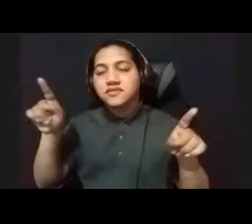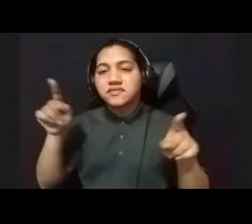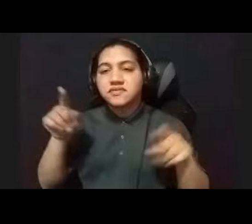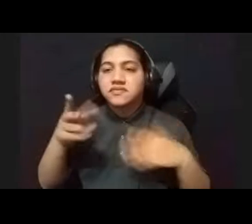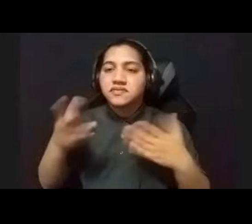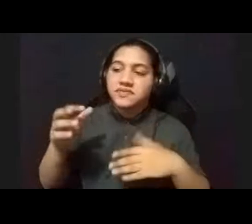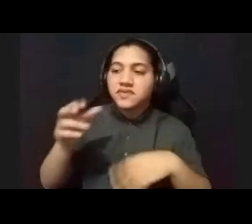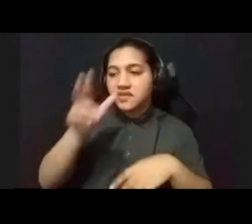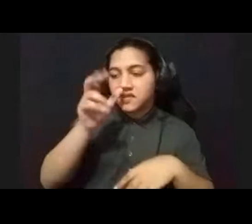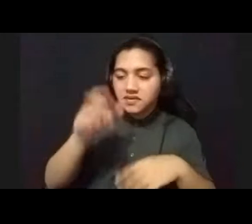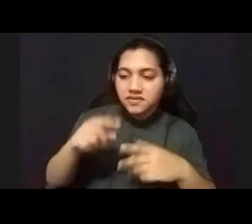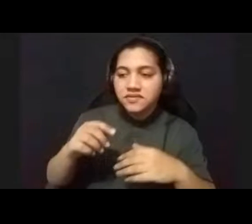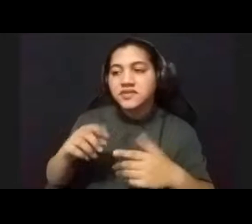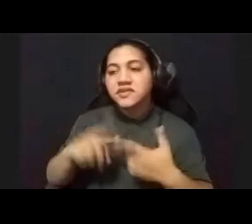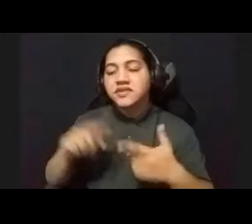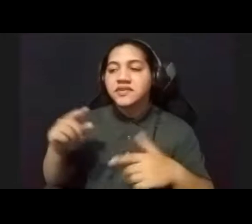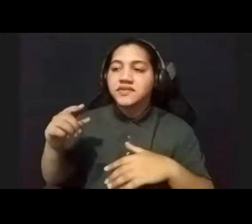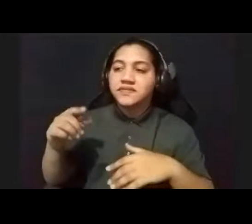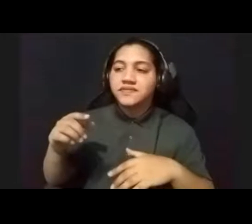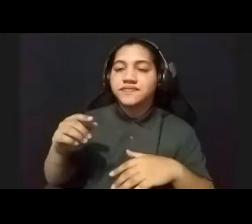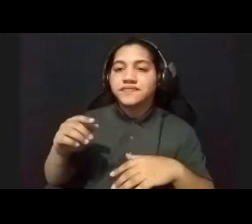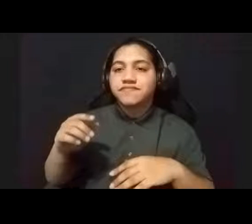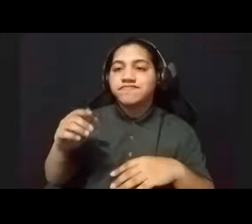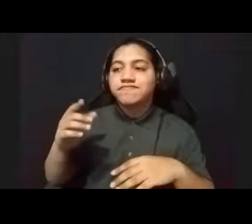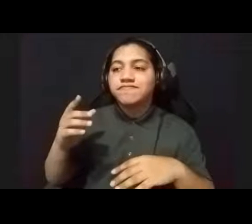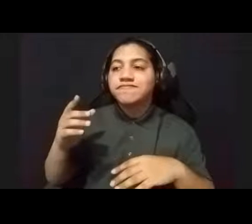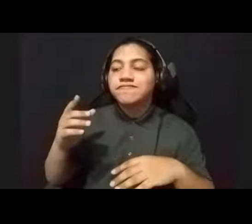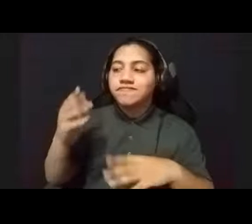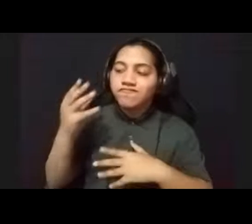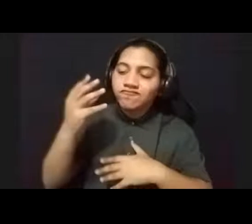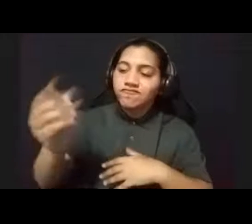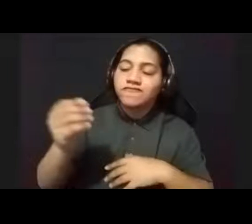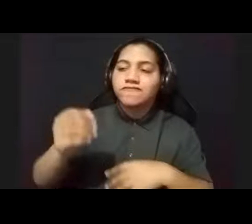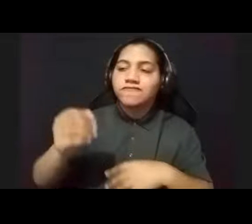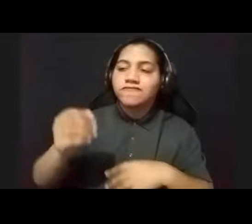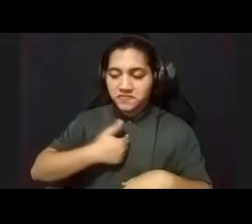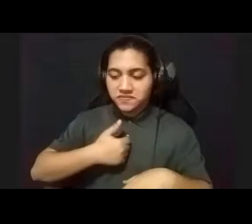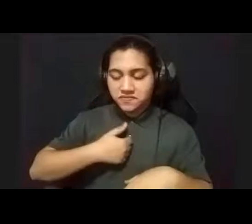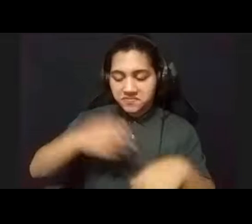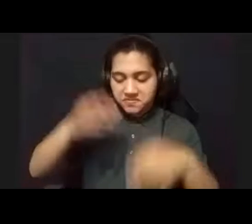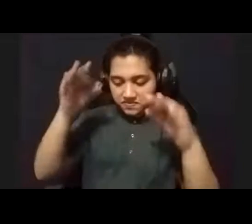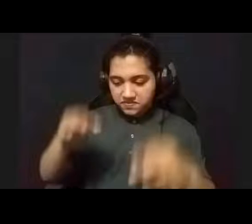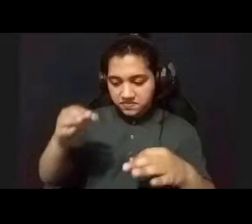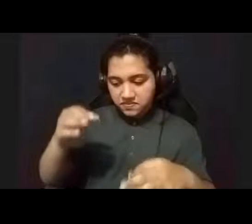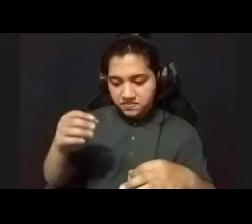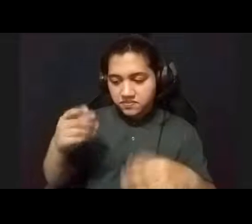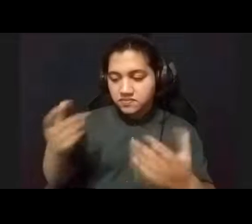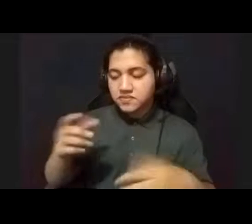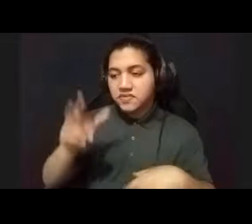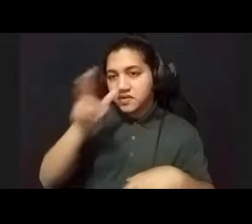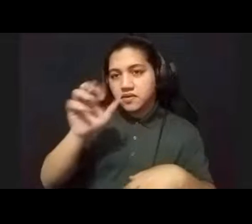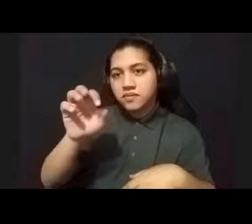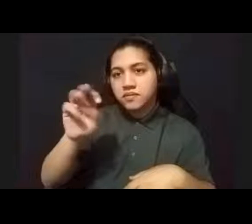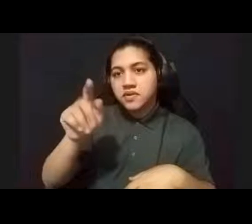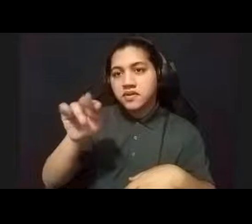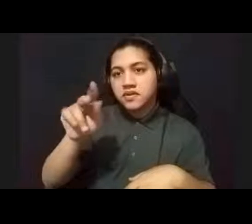cucaracha, insecto que salía y comenzaba a tomar sus propias decisiones. Más tarde, Cashley Soske se volvió